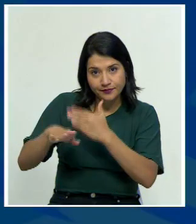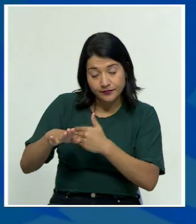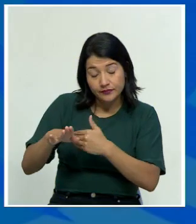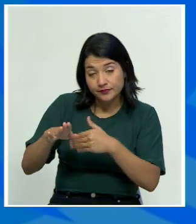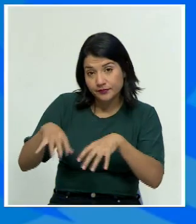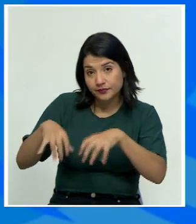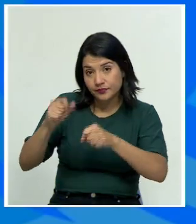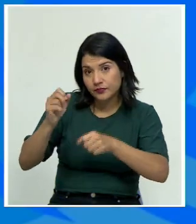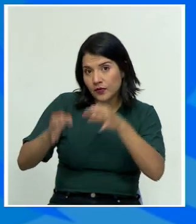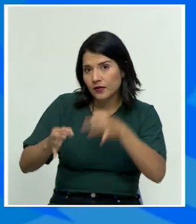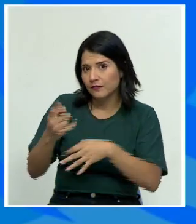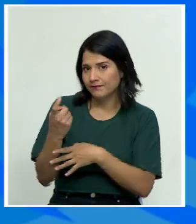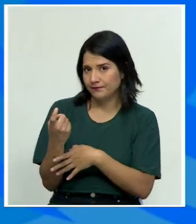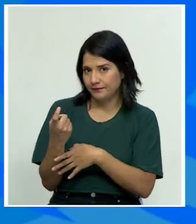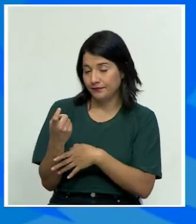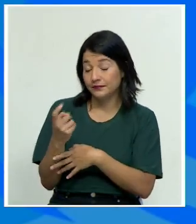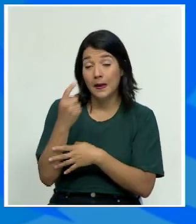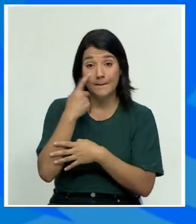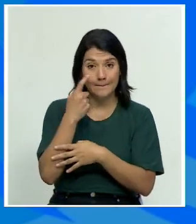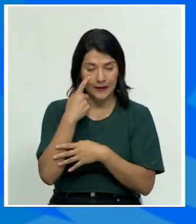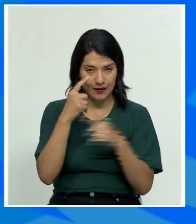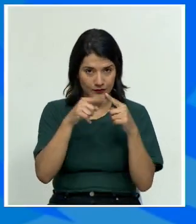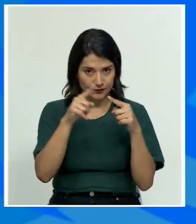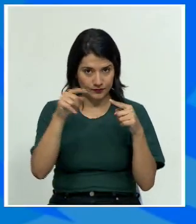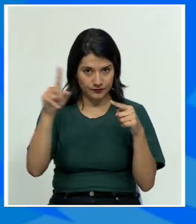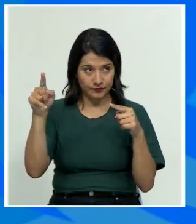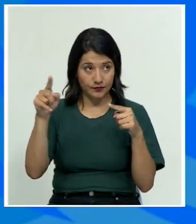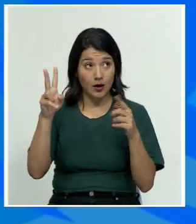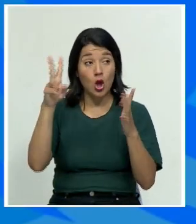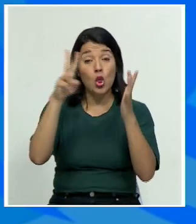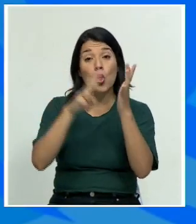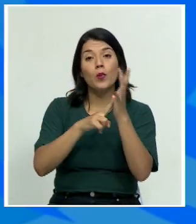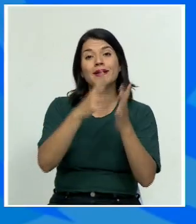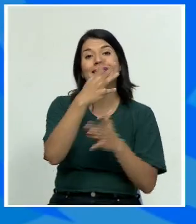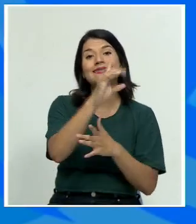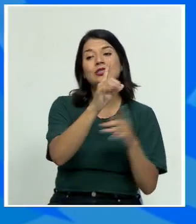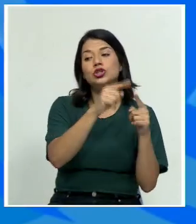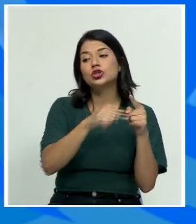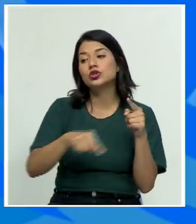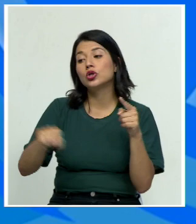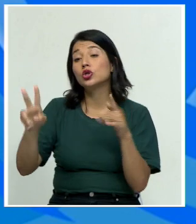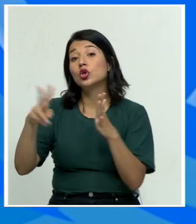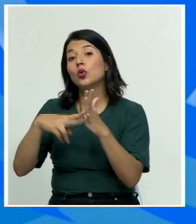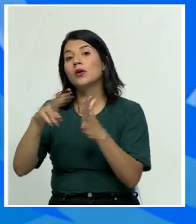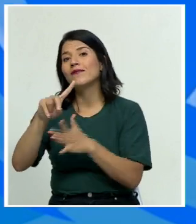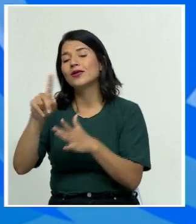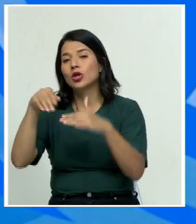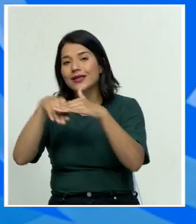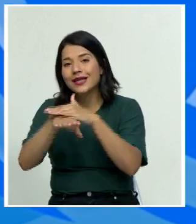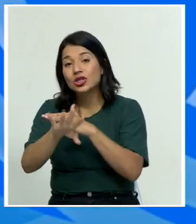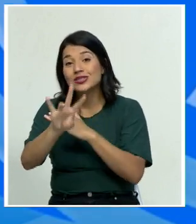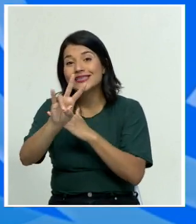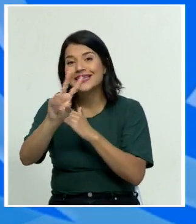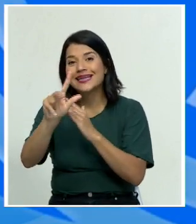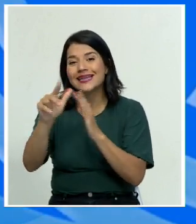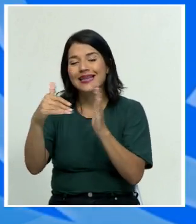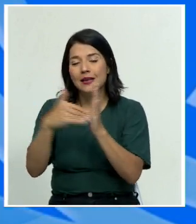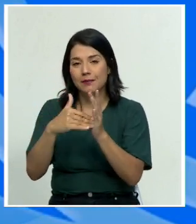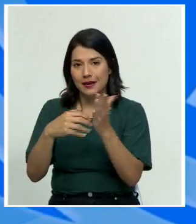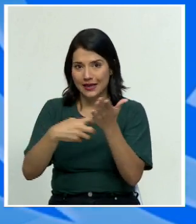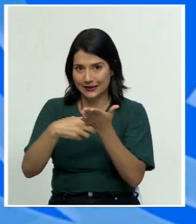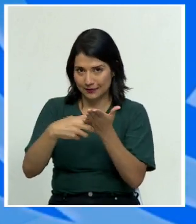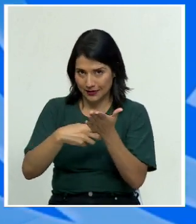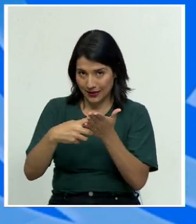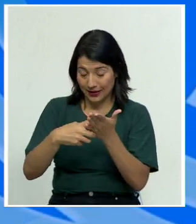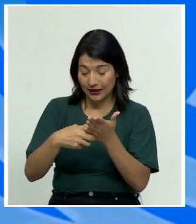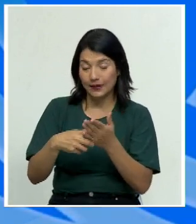Como podemos observar en el siguiente gráfico, entre el 2018 y el 2021 ingresaron poco más de 73.000 expedientes a toda la defensa